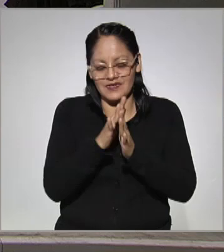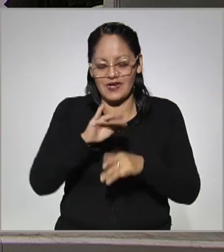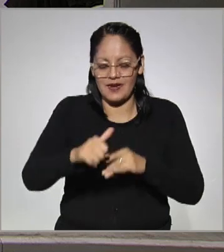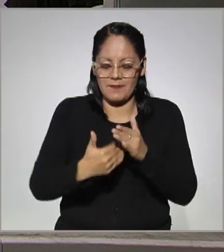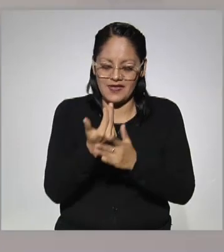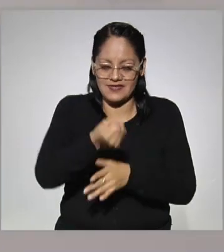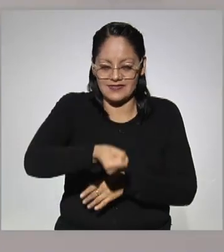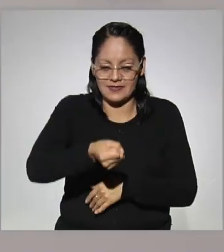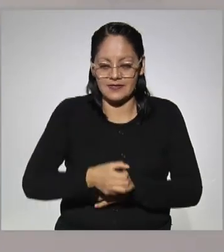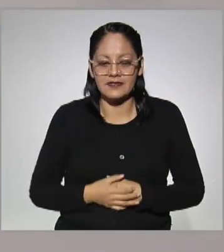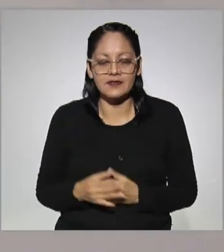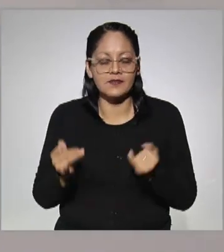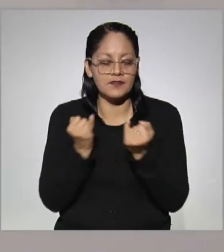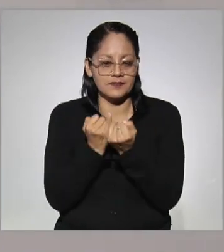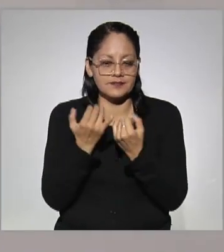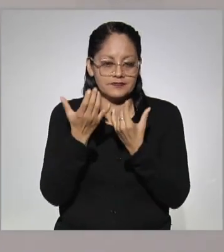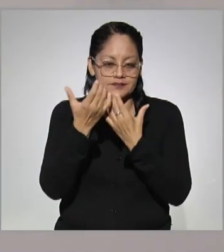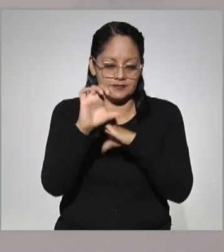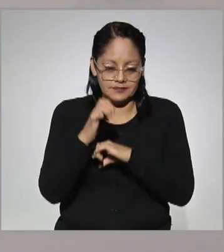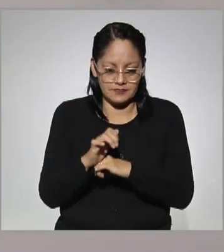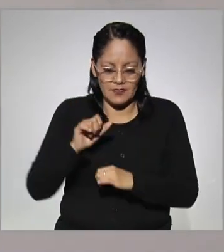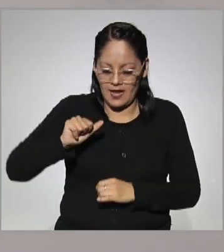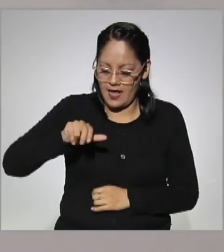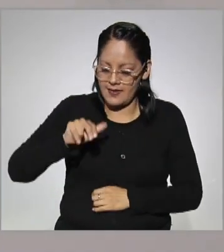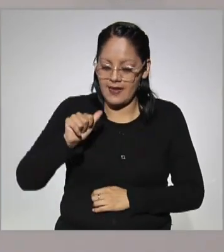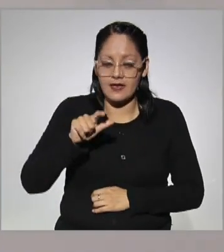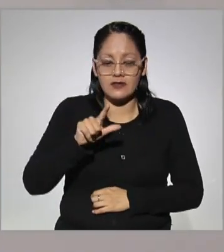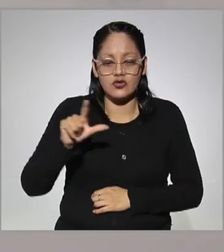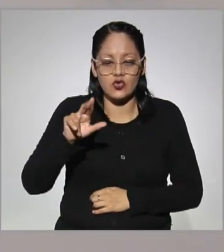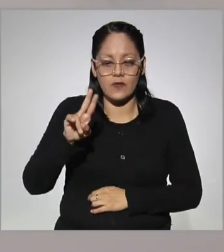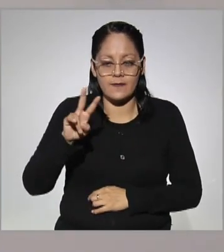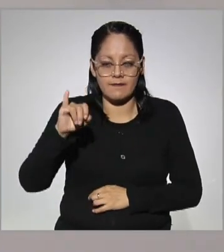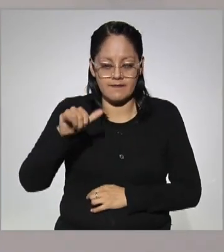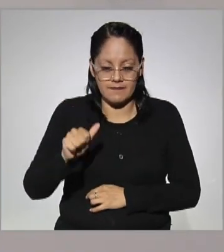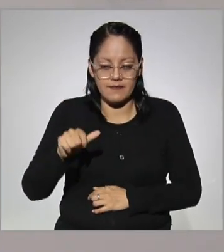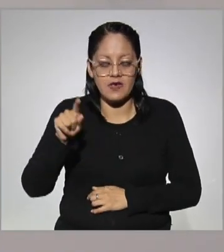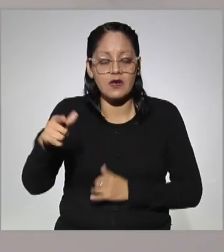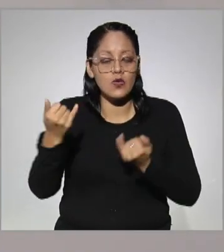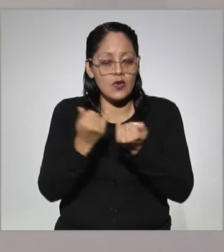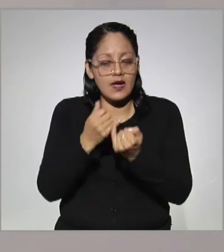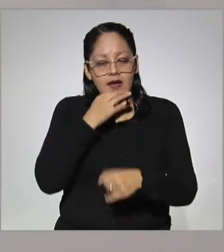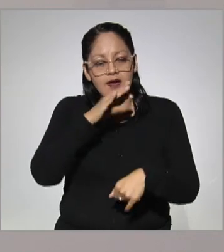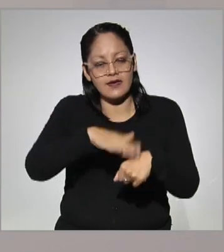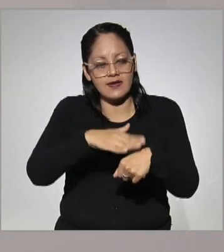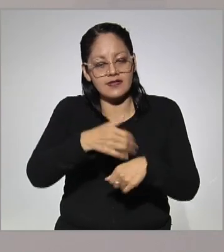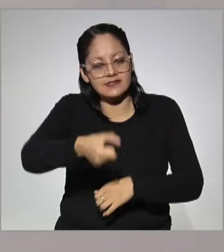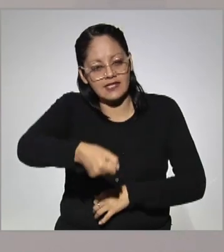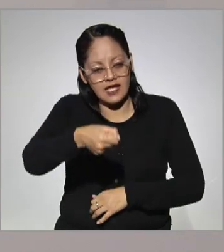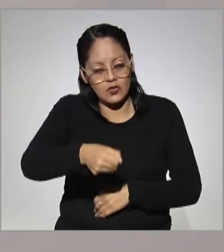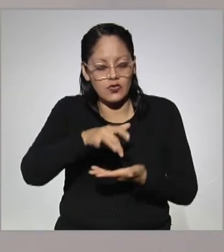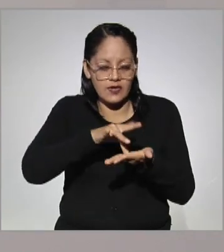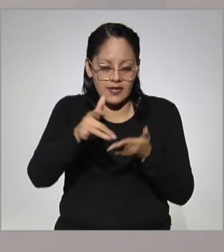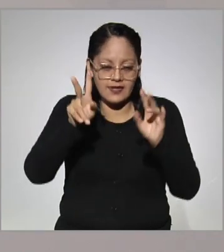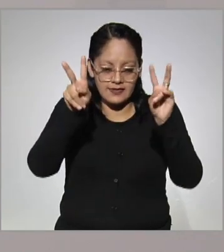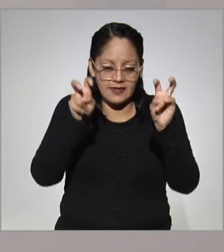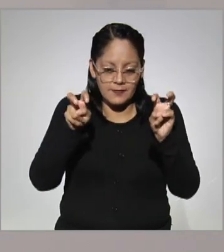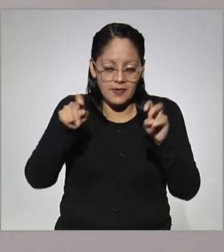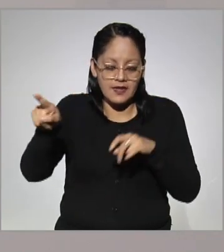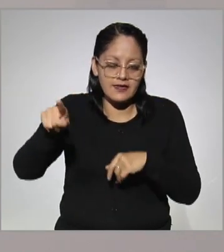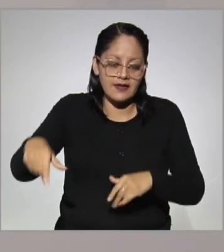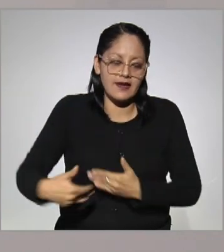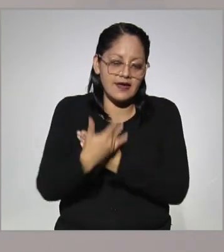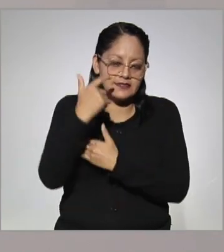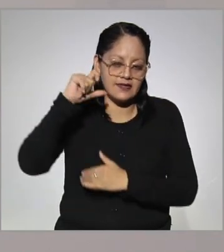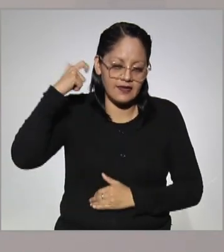tenemos el comentario de Ana Lluvia, que también envía un cordial saludo, agradece el tema, es de Querétaro, y